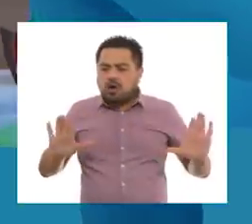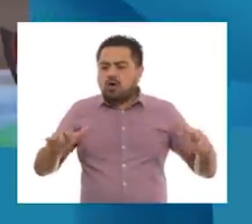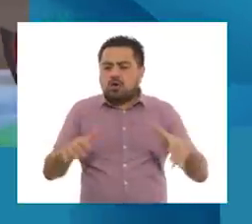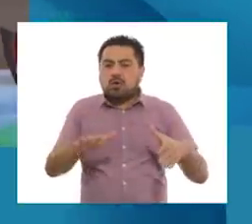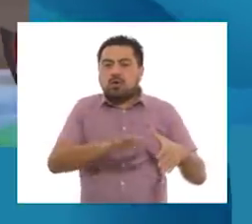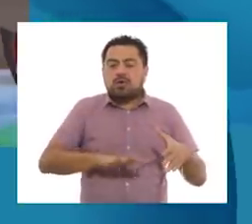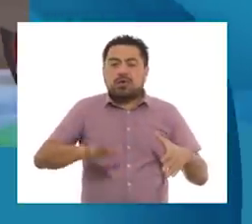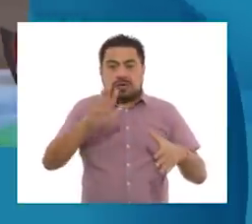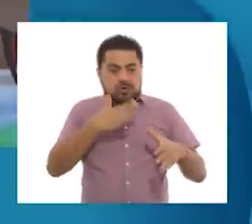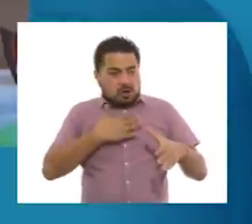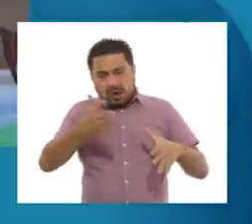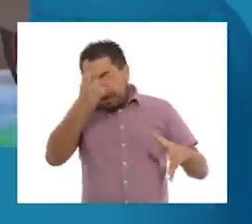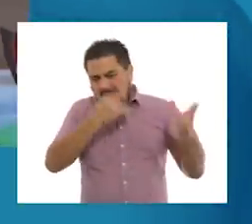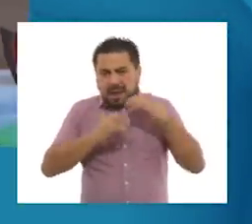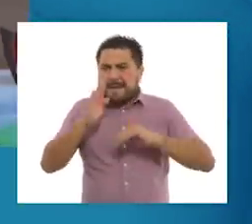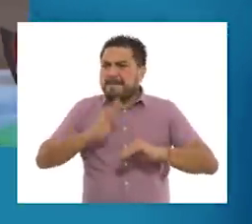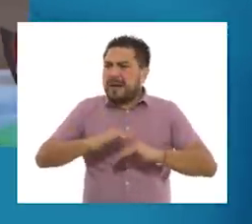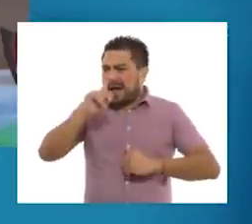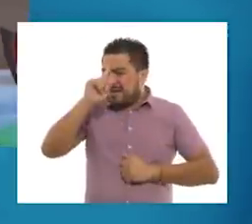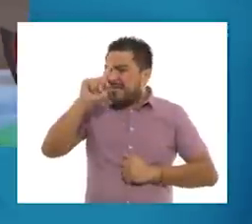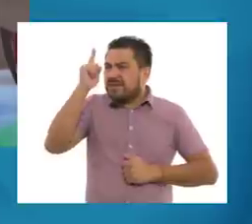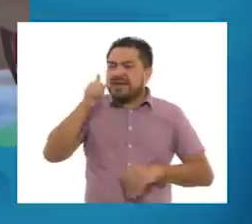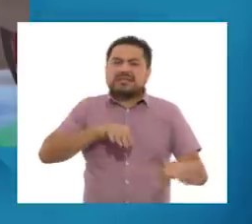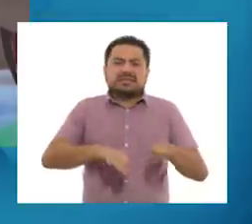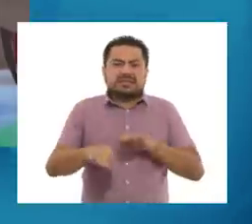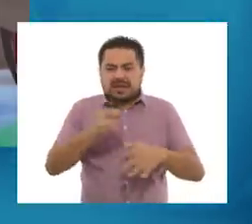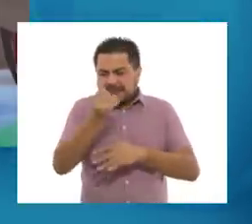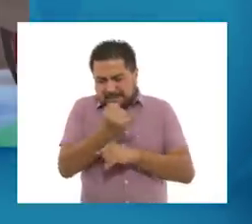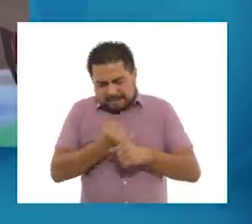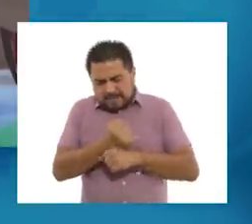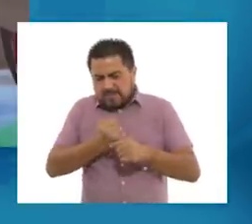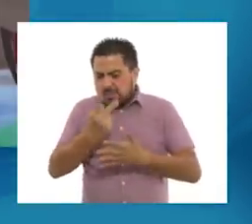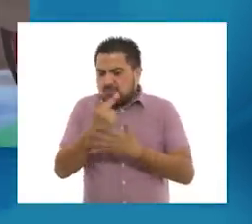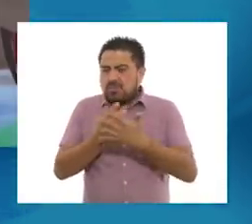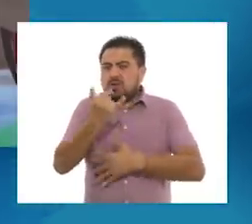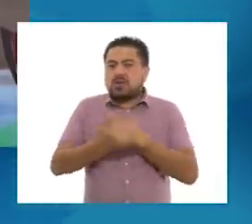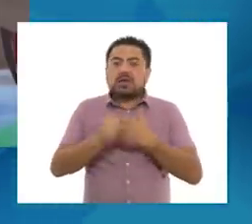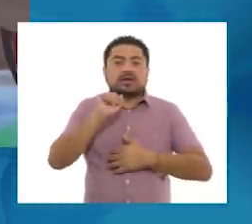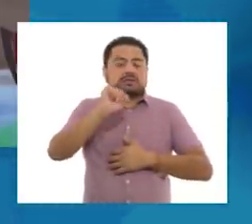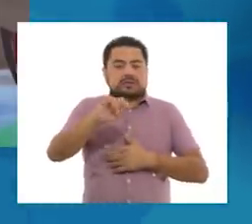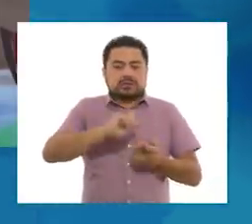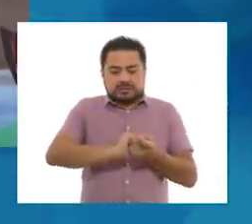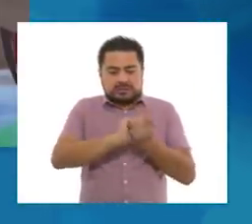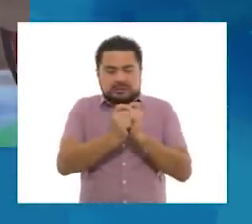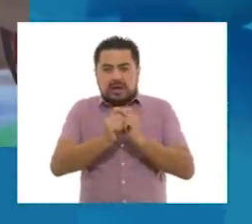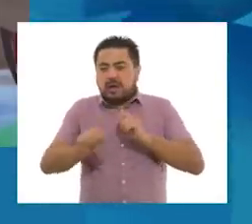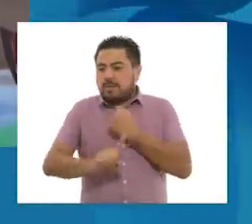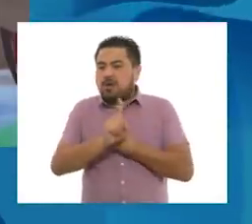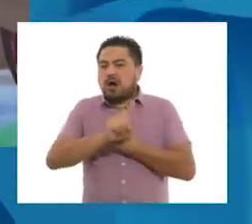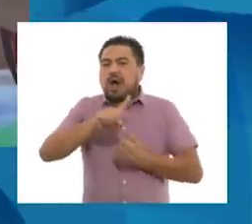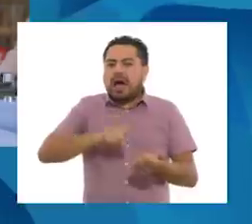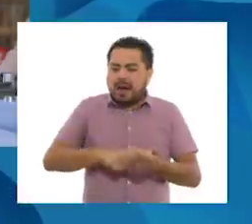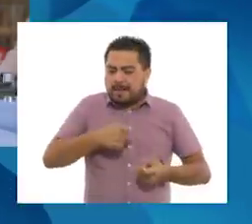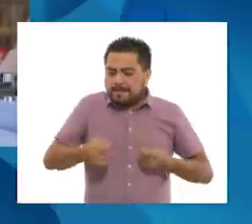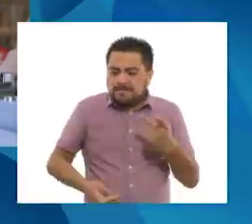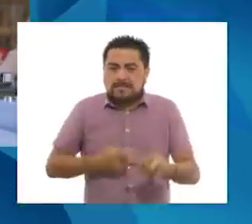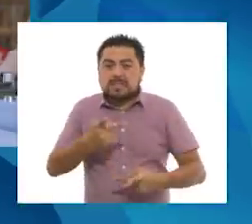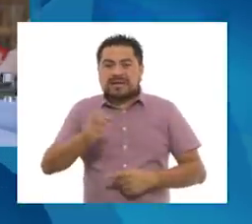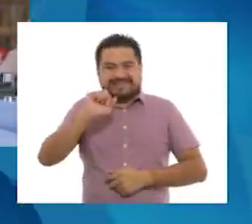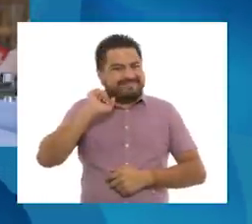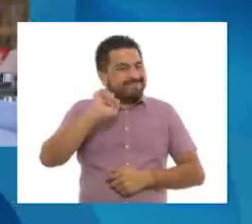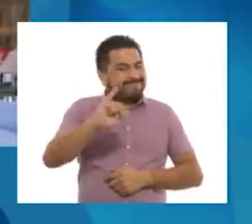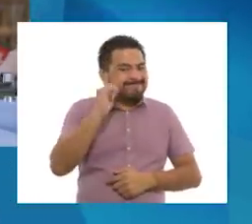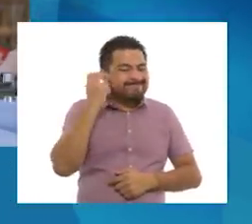Yo he aprendido que es más fácil trabajar la investigación de un proyecto si convertimos el problema en preguntas.